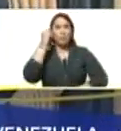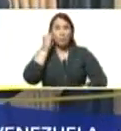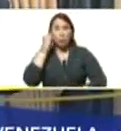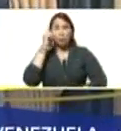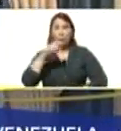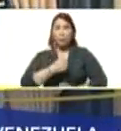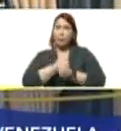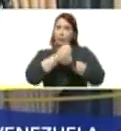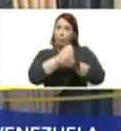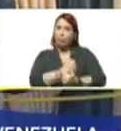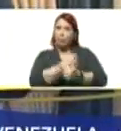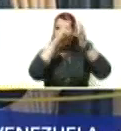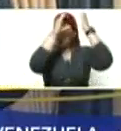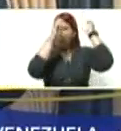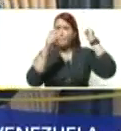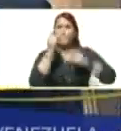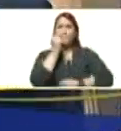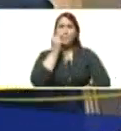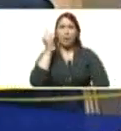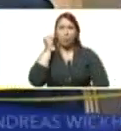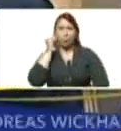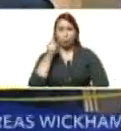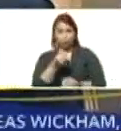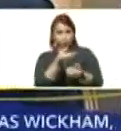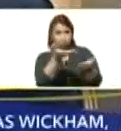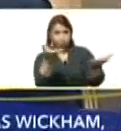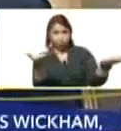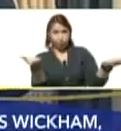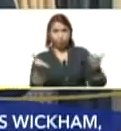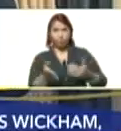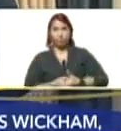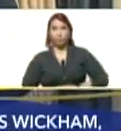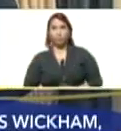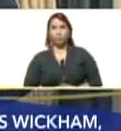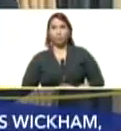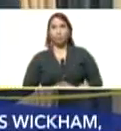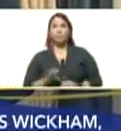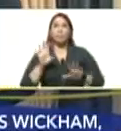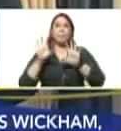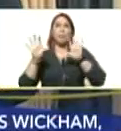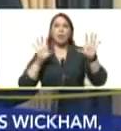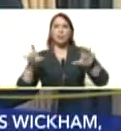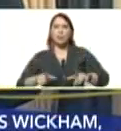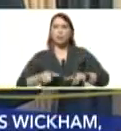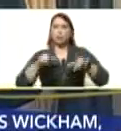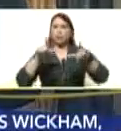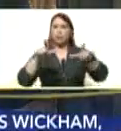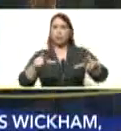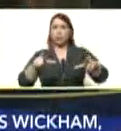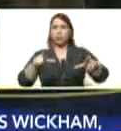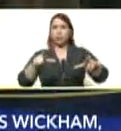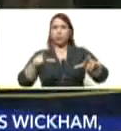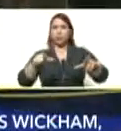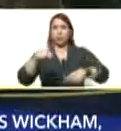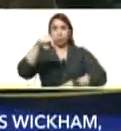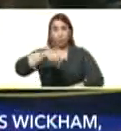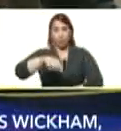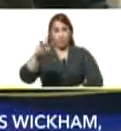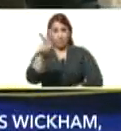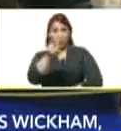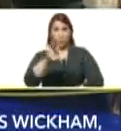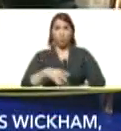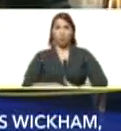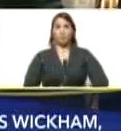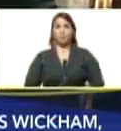queridos embajadores, embajadoras de los países acreditados en nuestra patria,